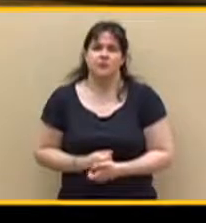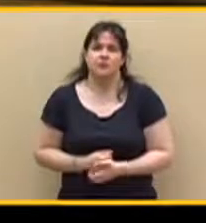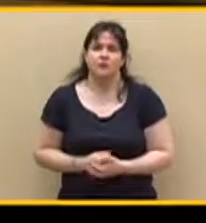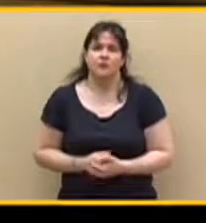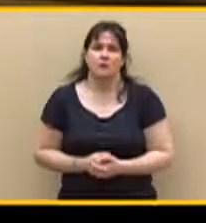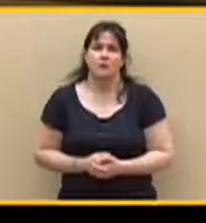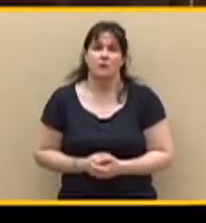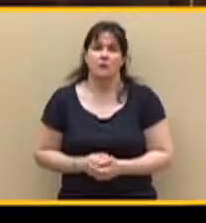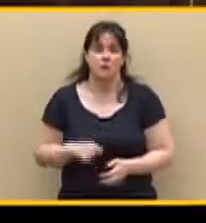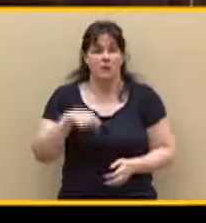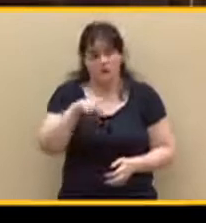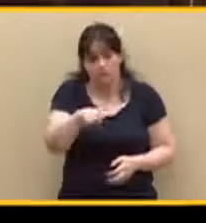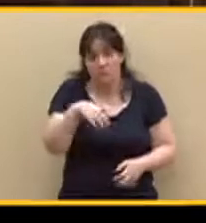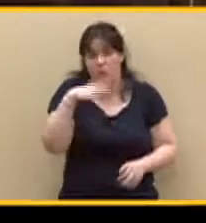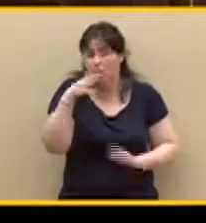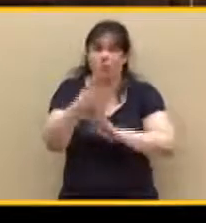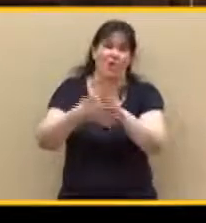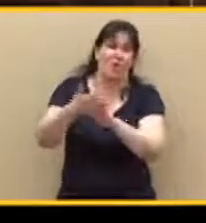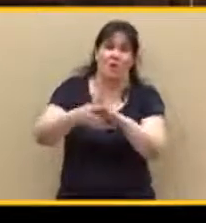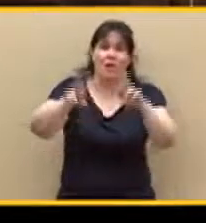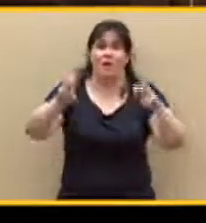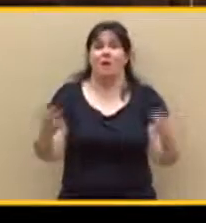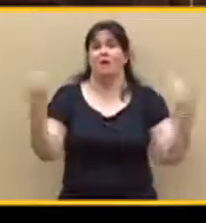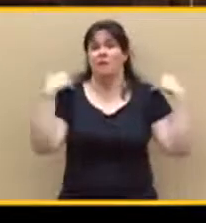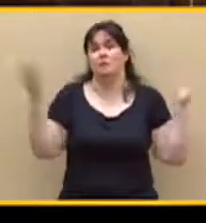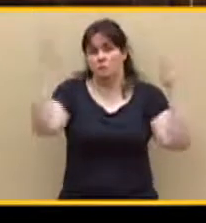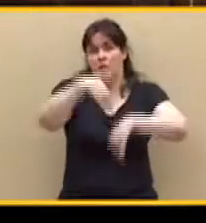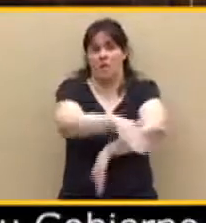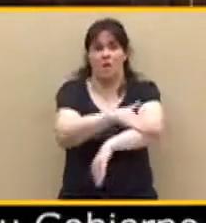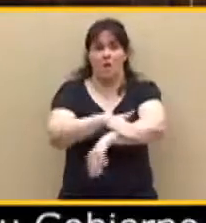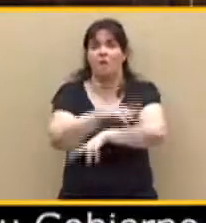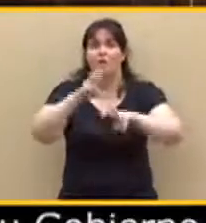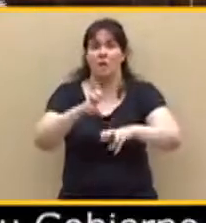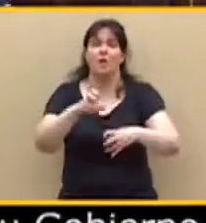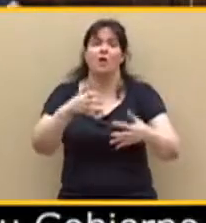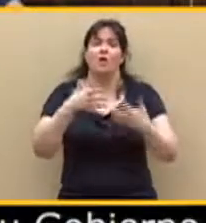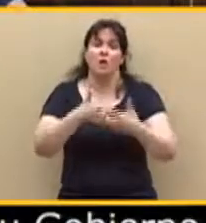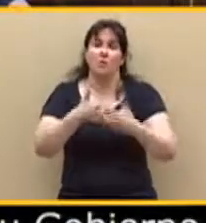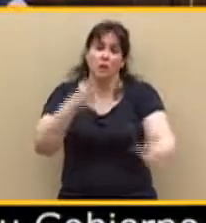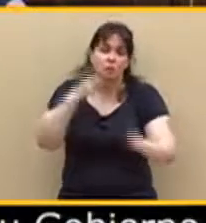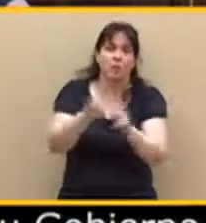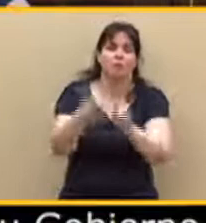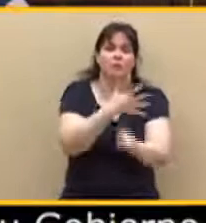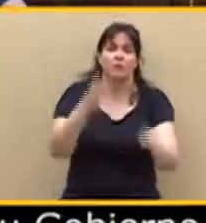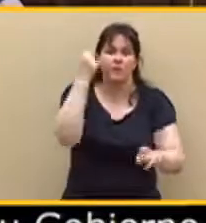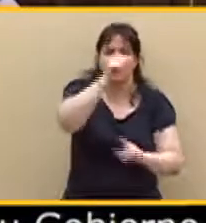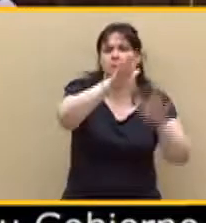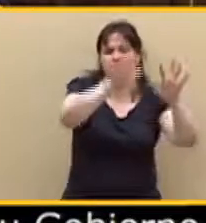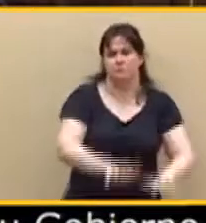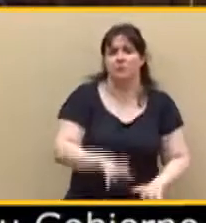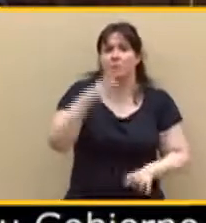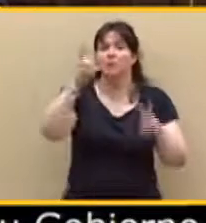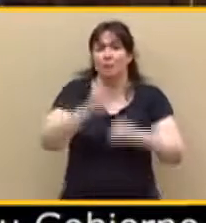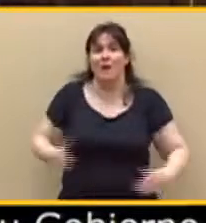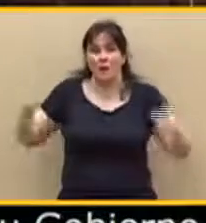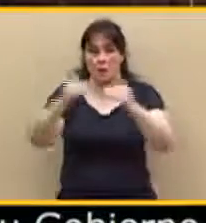Esto por no hablar de la irresponsabilidad de su Gobierno recortando las partidas de lucha contra las violencias machistas y por la igualdad, que todavía, señorías, no ha